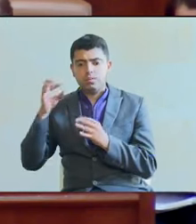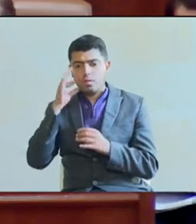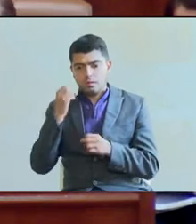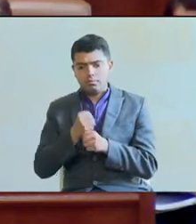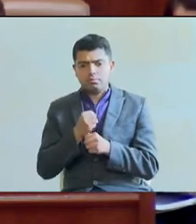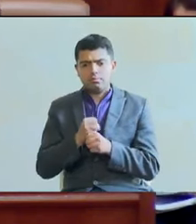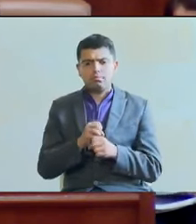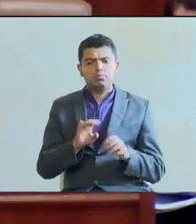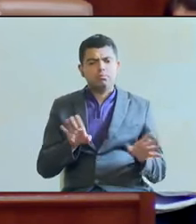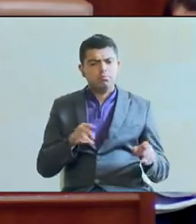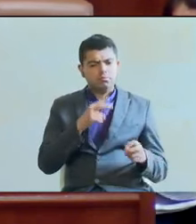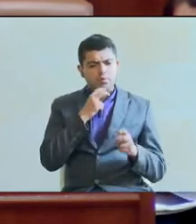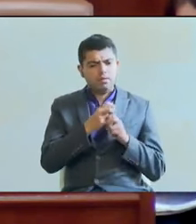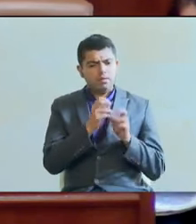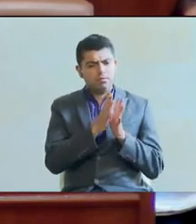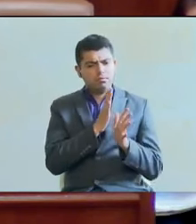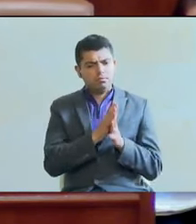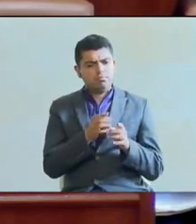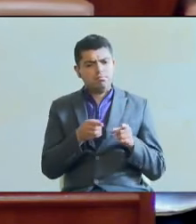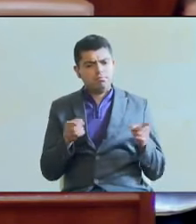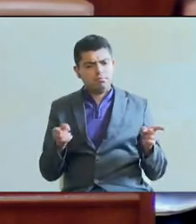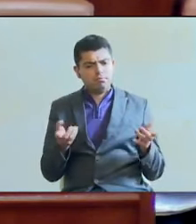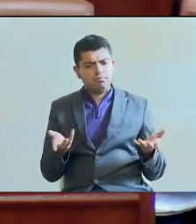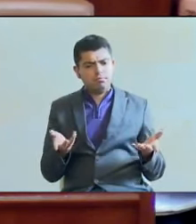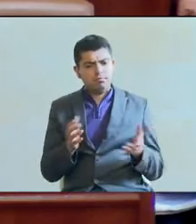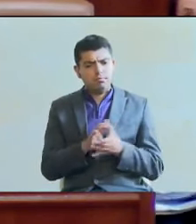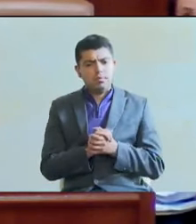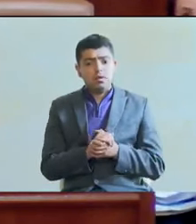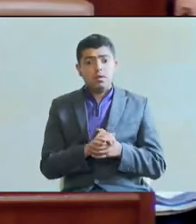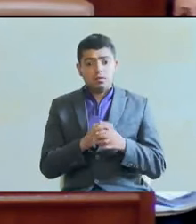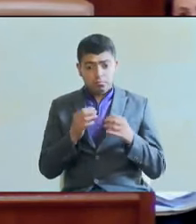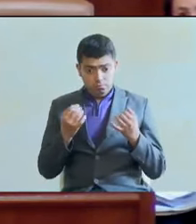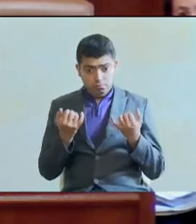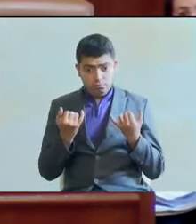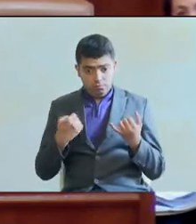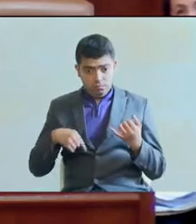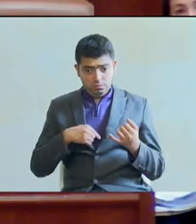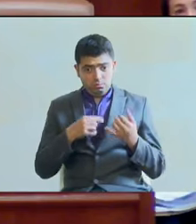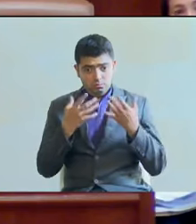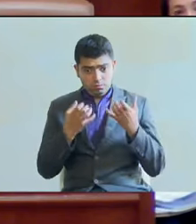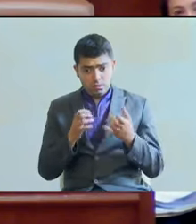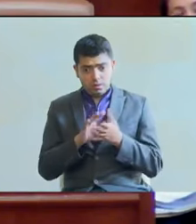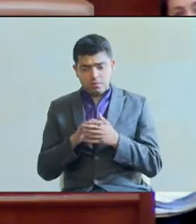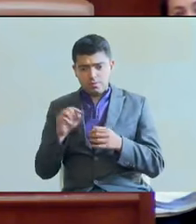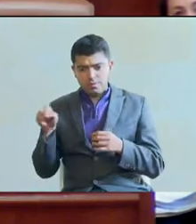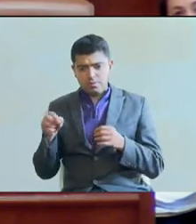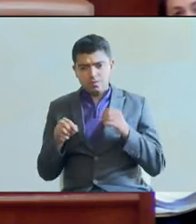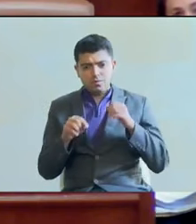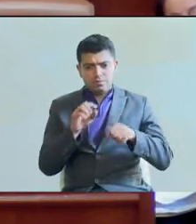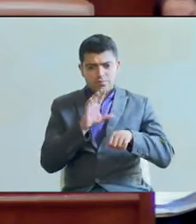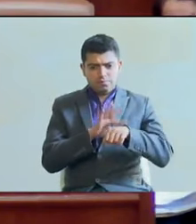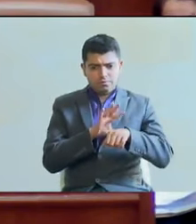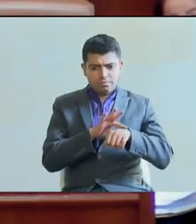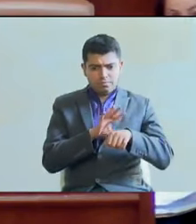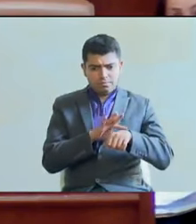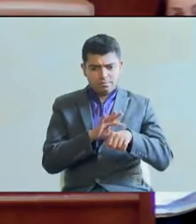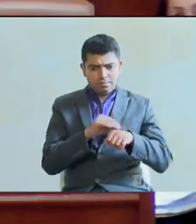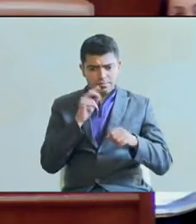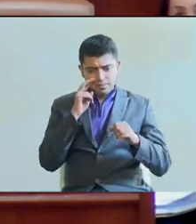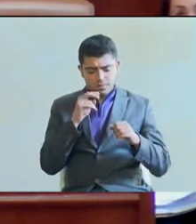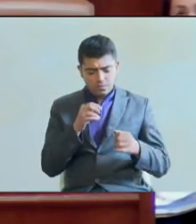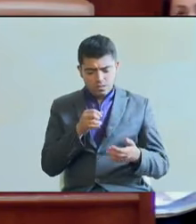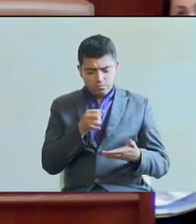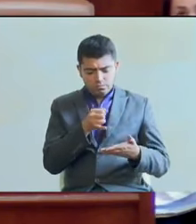queremos bajo ningún punto de vista generar un conflicto entre los cirujanos plásticos de cirugía reconstructiva y los